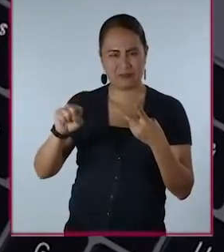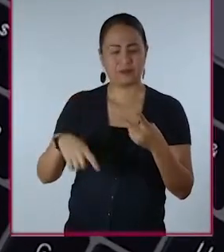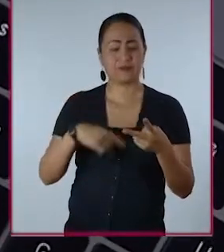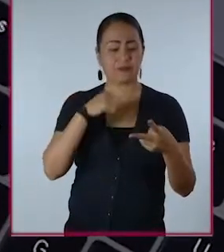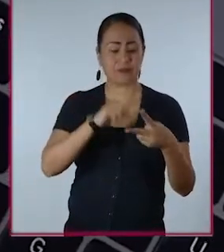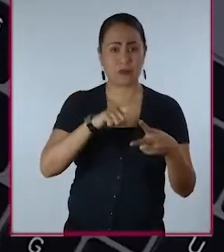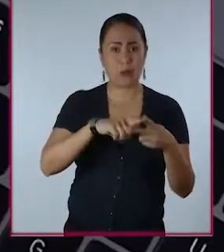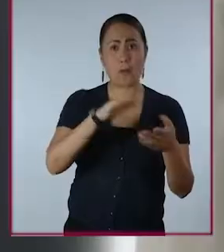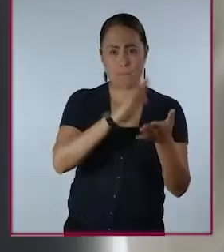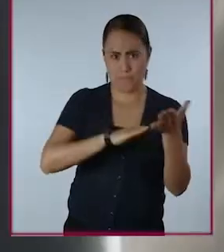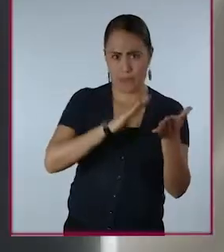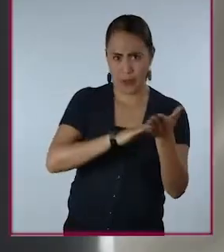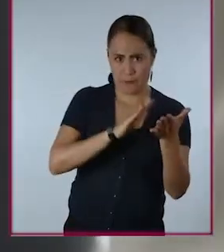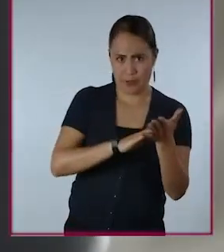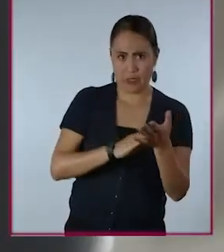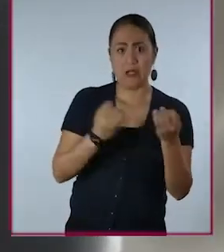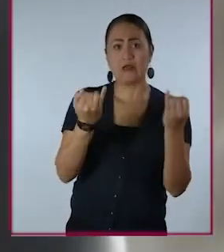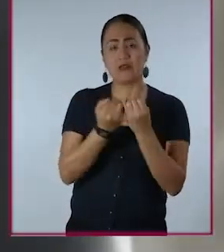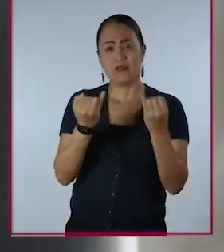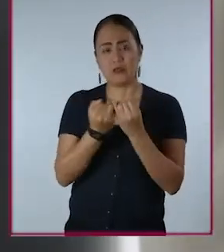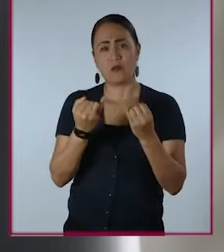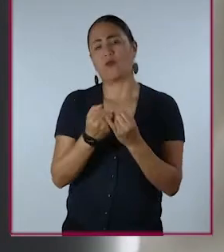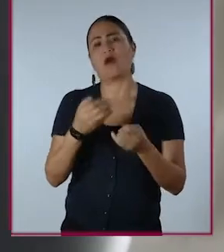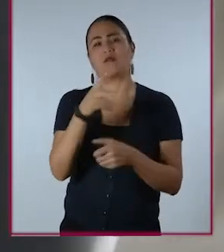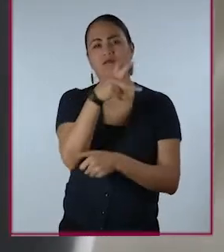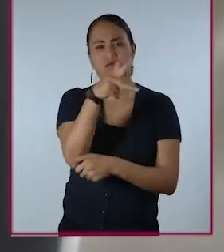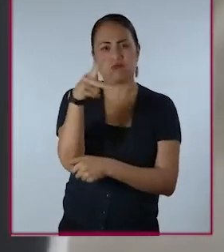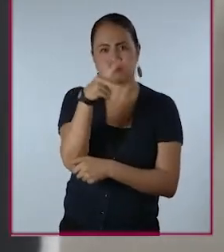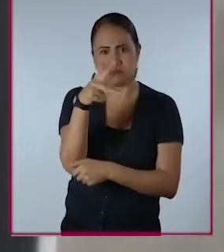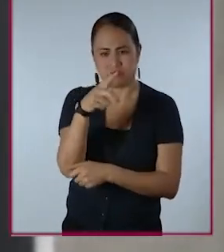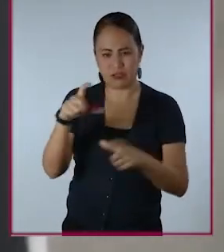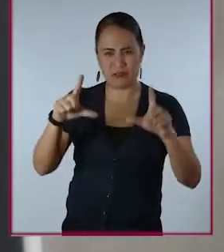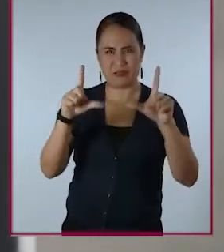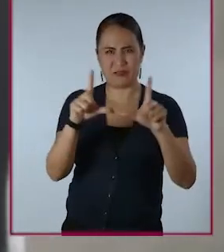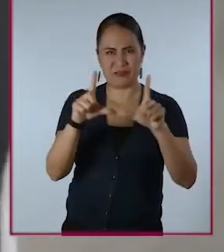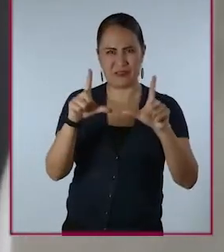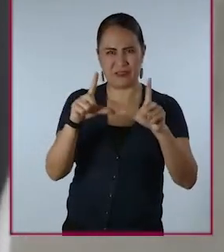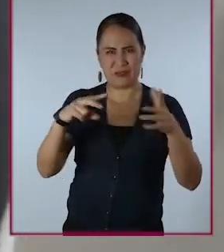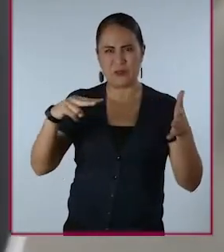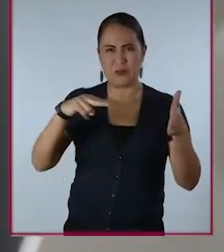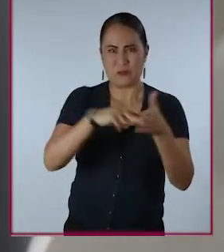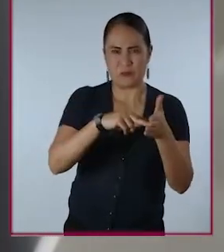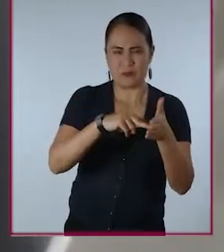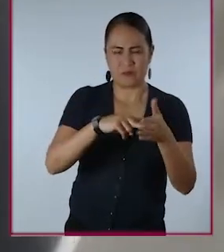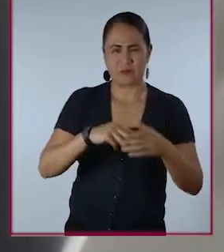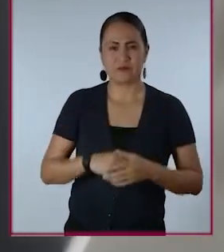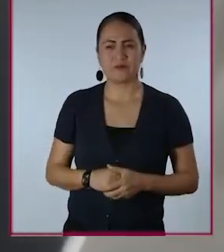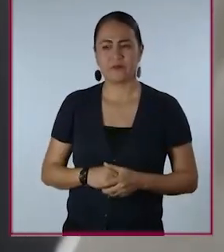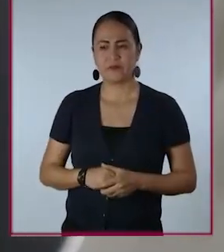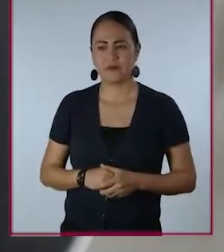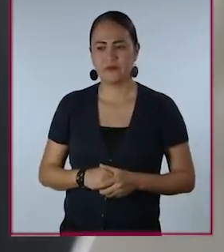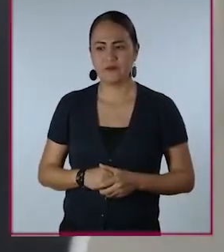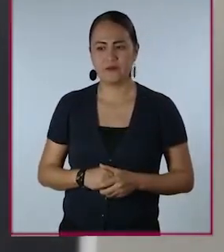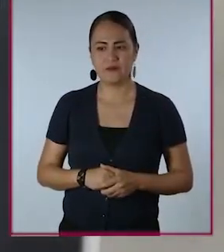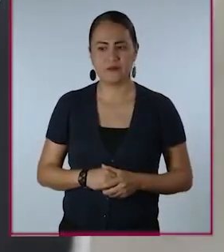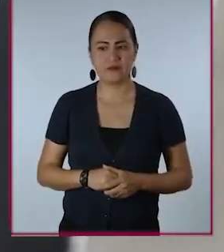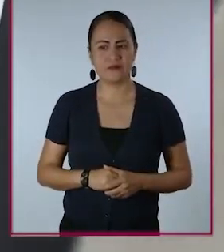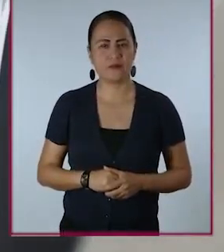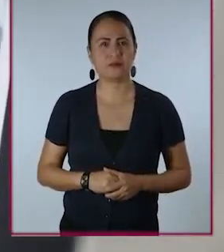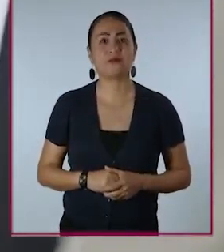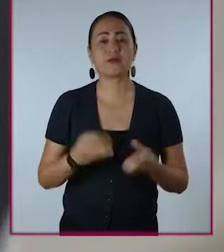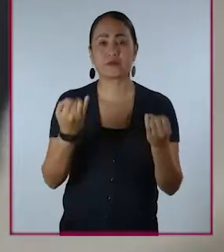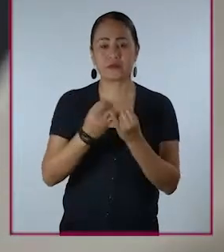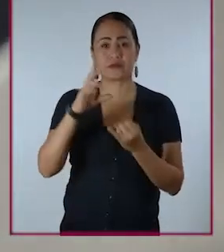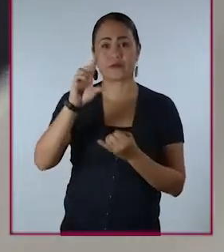tipo analógico son las películas fotosensibles y los cassettes de cinta magnética. En cuanto a los soportes